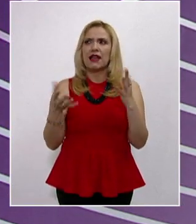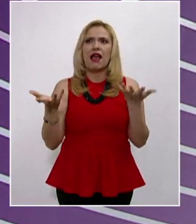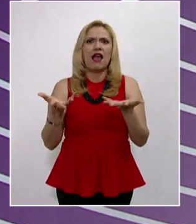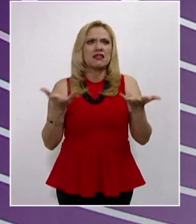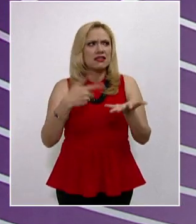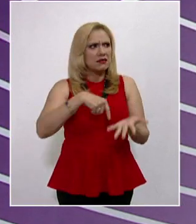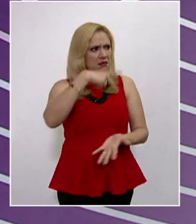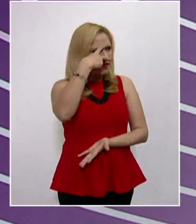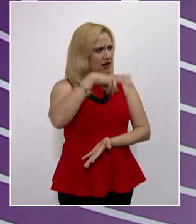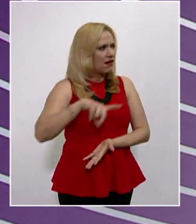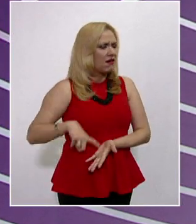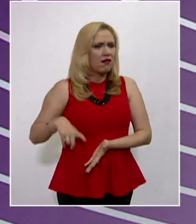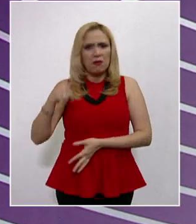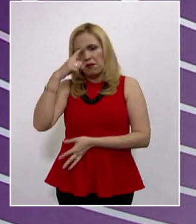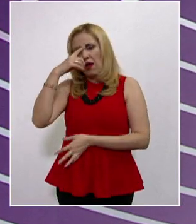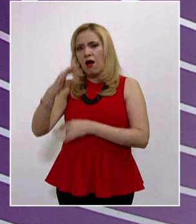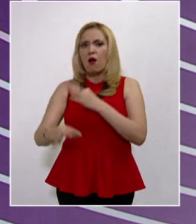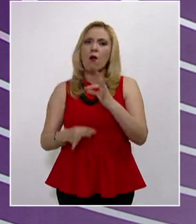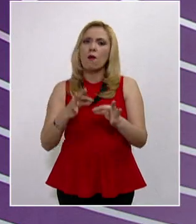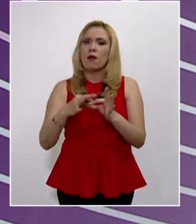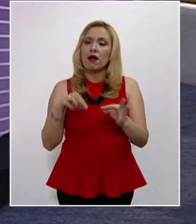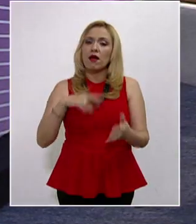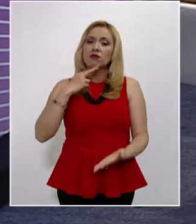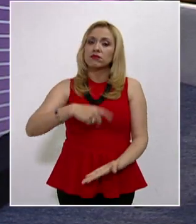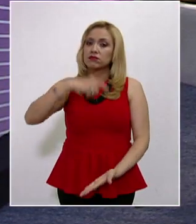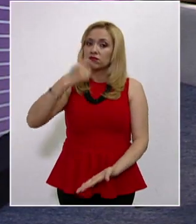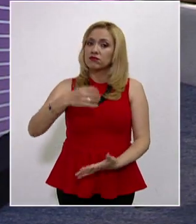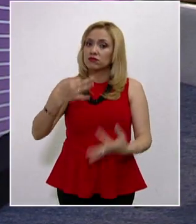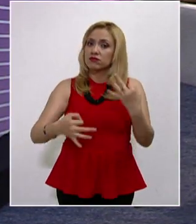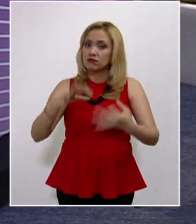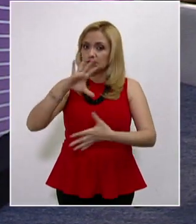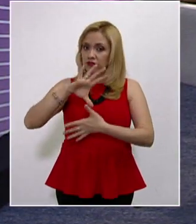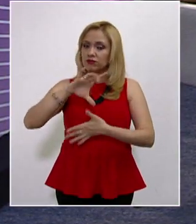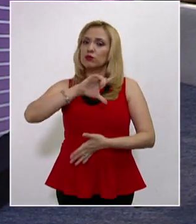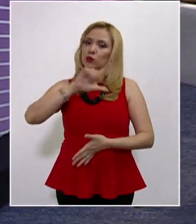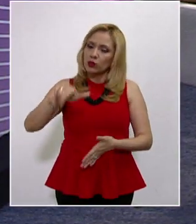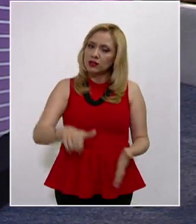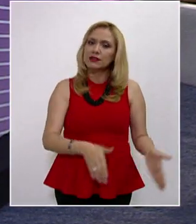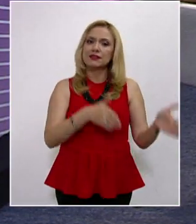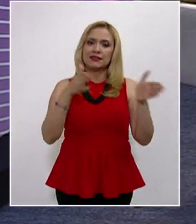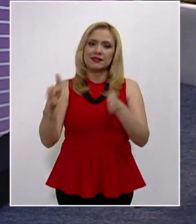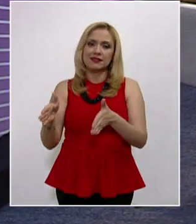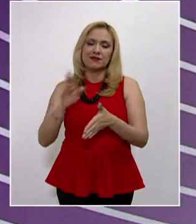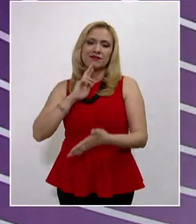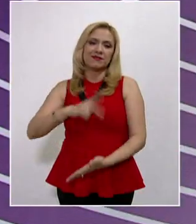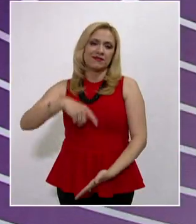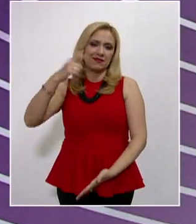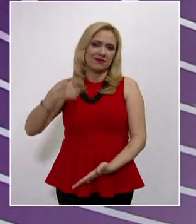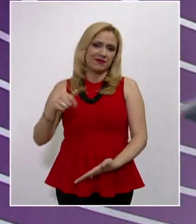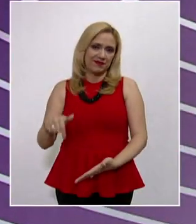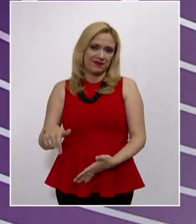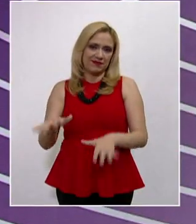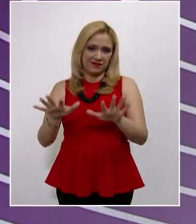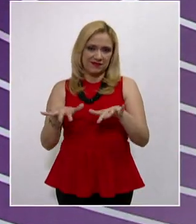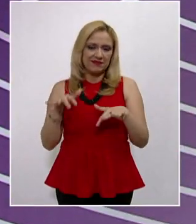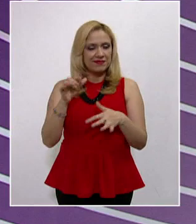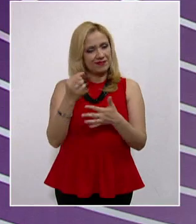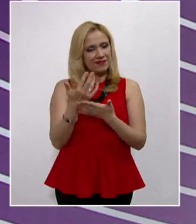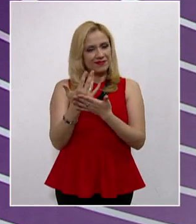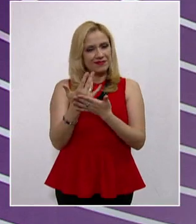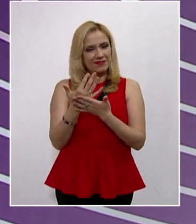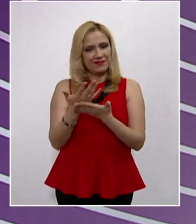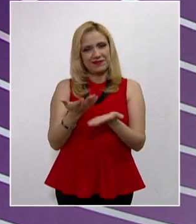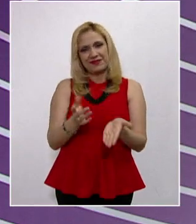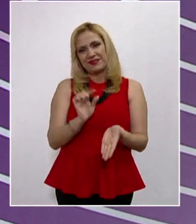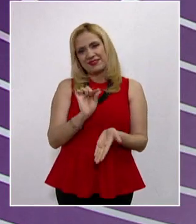Estado mexicano para dar cumplimiento a estas sentencias de la Corte Interamericana y ya después entramos a la sentencia del Tribunal Pleno. Regresamos después